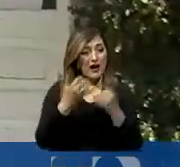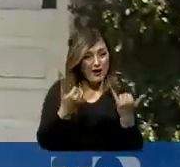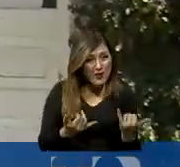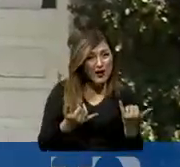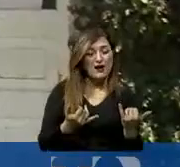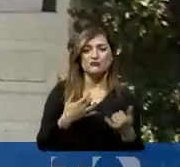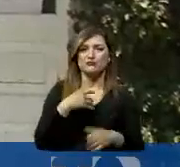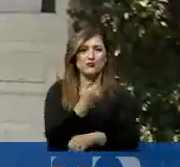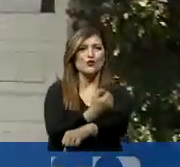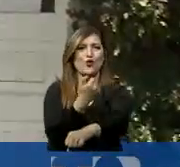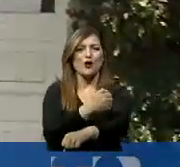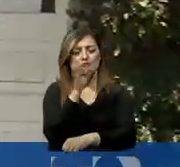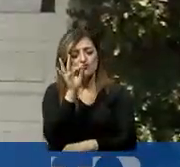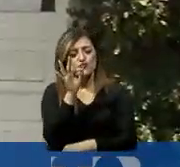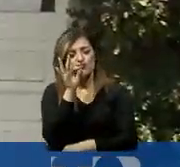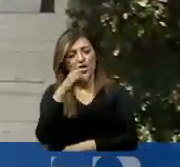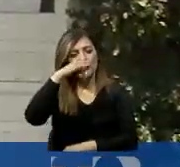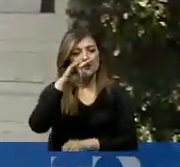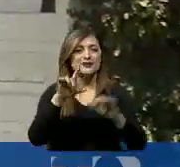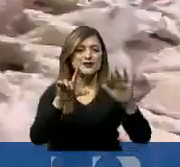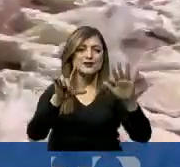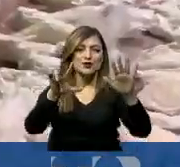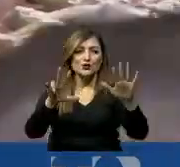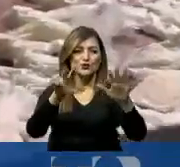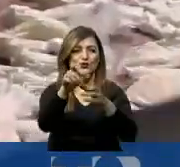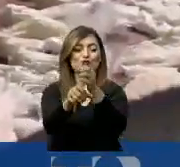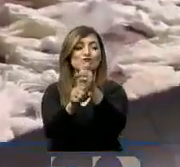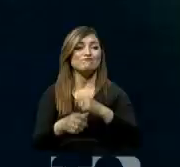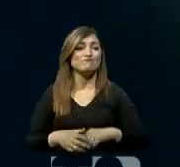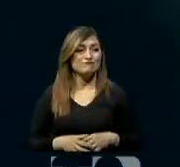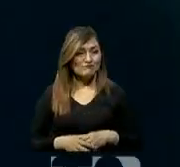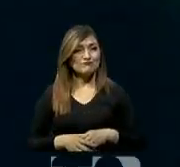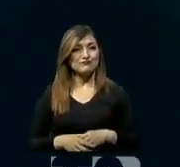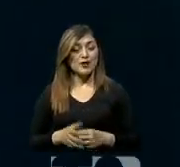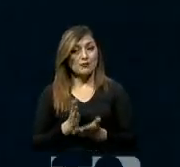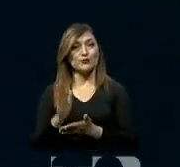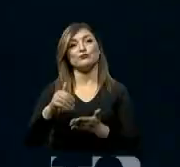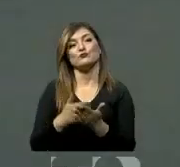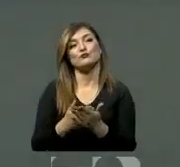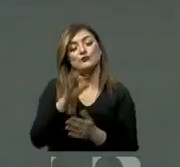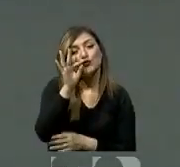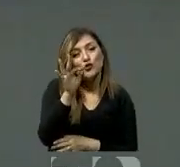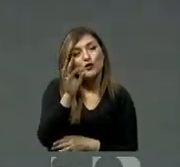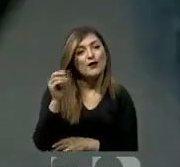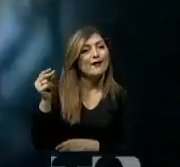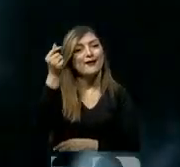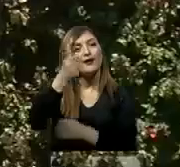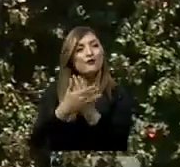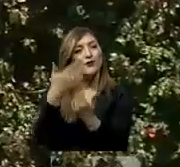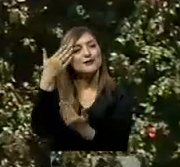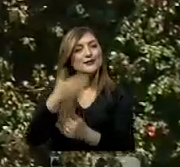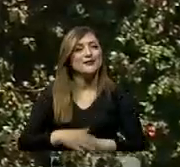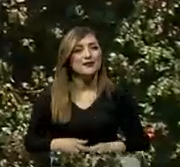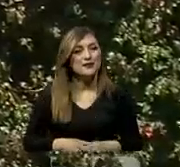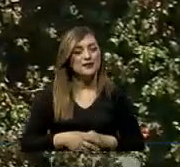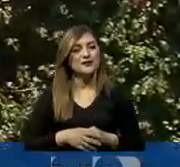la actualidad estamos viendo que niños, ¿no? 7, 8 años. Esto se debe a que el acceso a estas sustancias es más rápido y fácil. Ahora